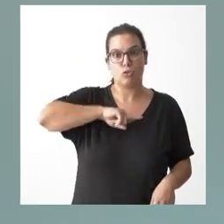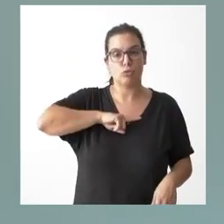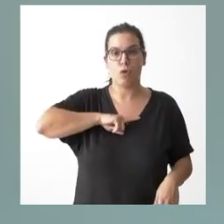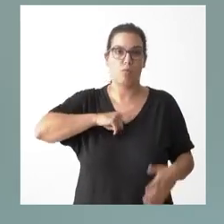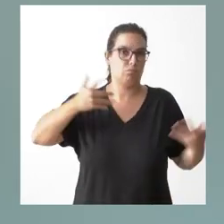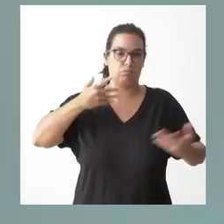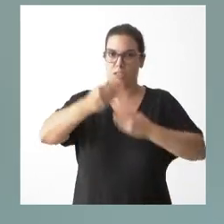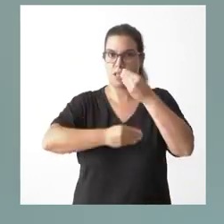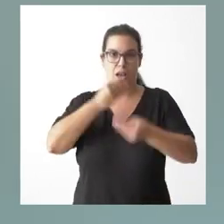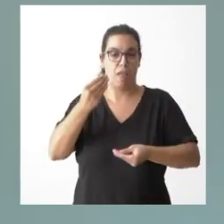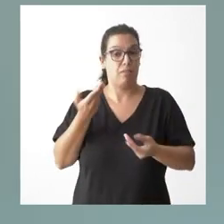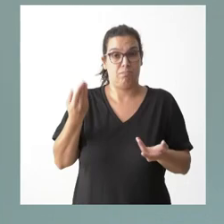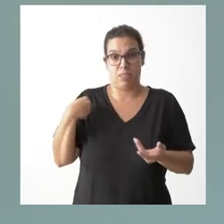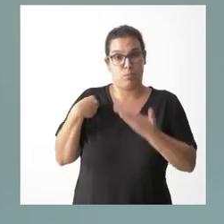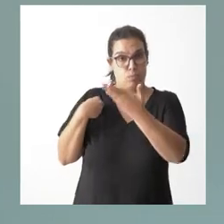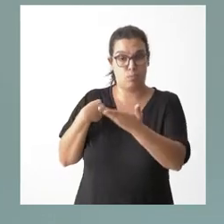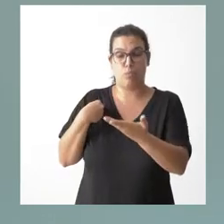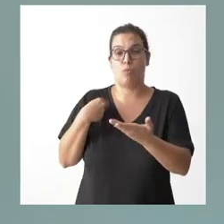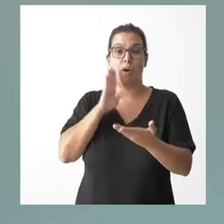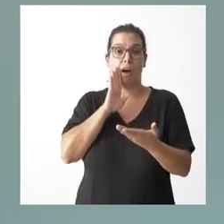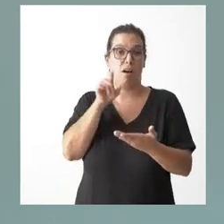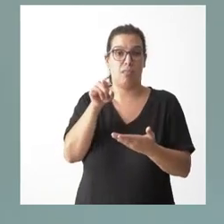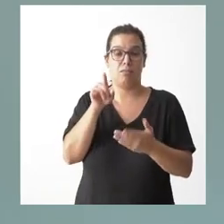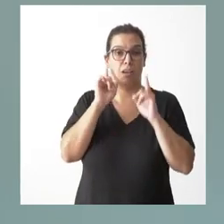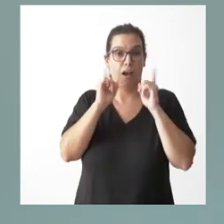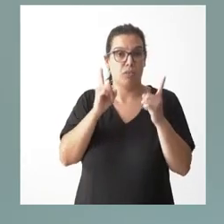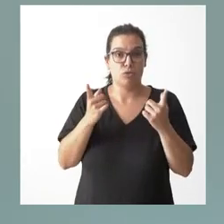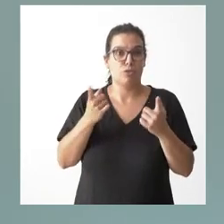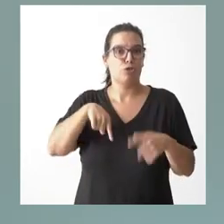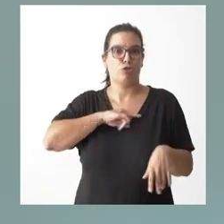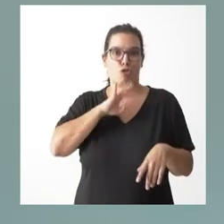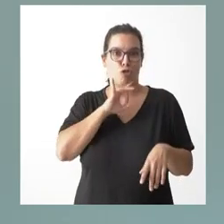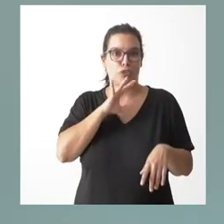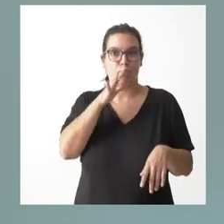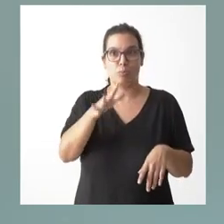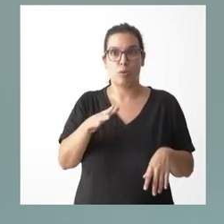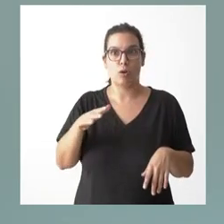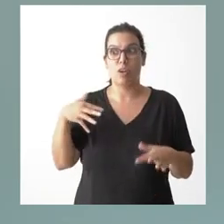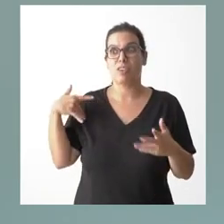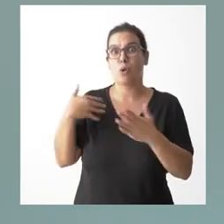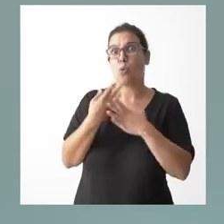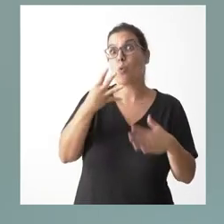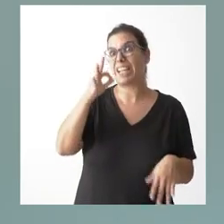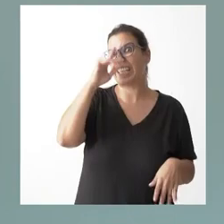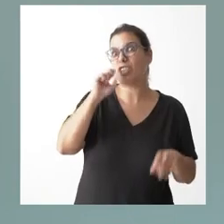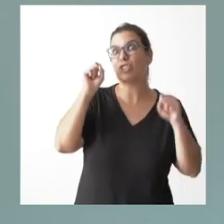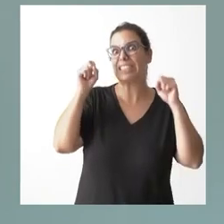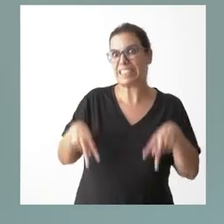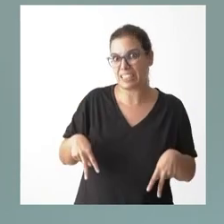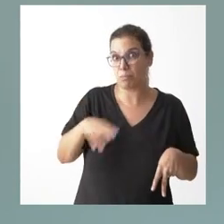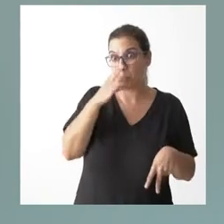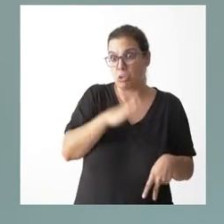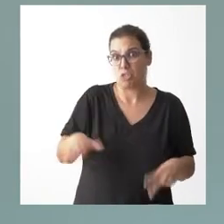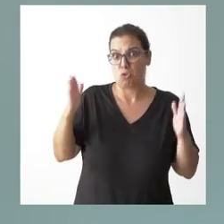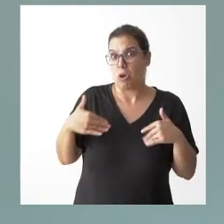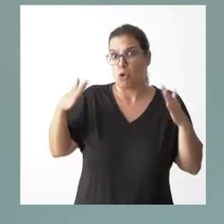así se va a hacer y así se ha hecho. En el caso de Villar del Río, pues nos satisface que durante hace más de 40 años que no se abría el colegio, se